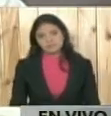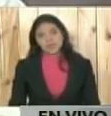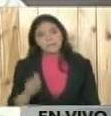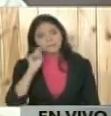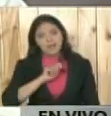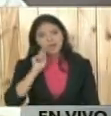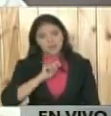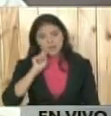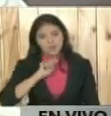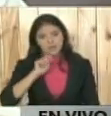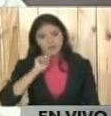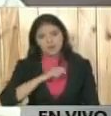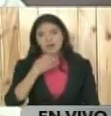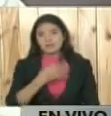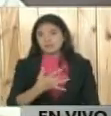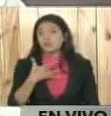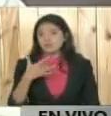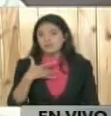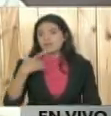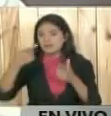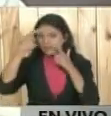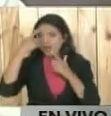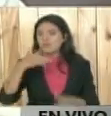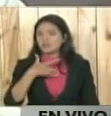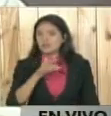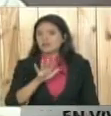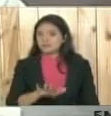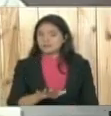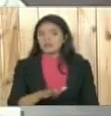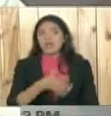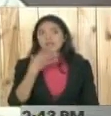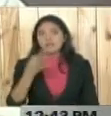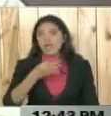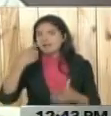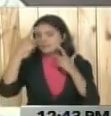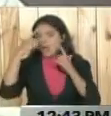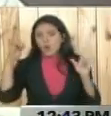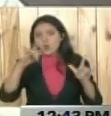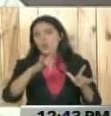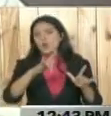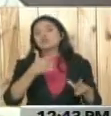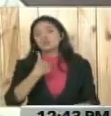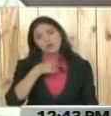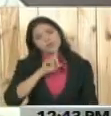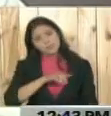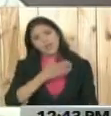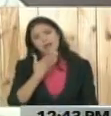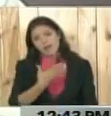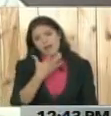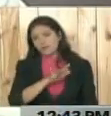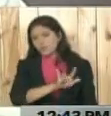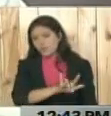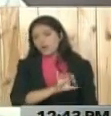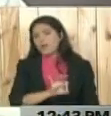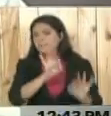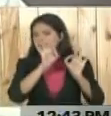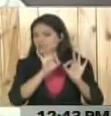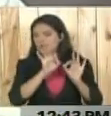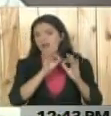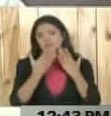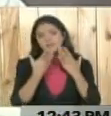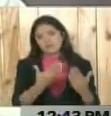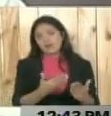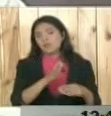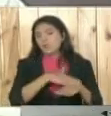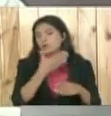Silva, así lo sentía él. Y te tenía un aprecio muy especial y yo también te tengo un agradecimiento muy especial por todo